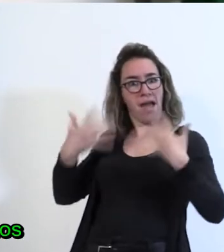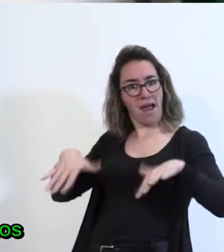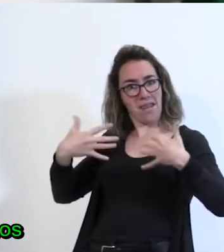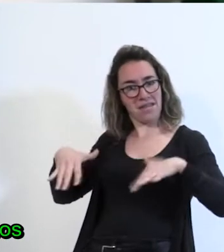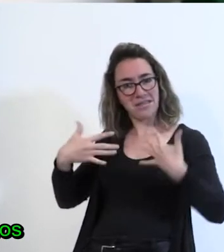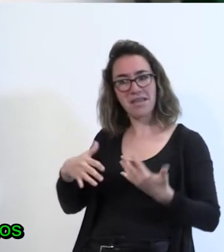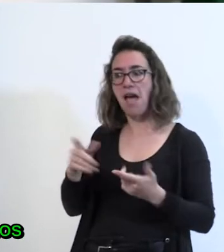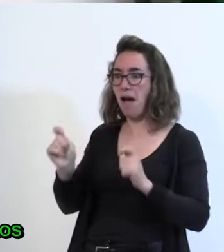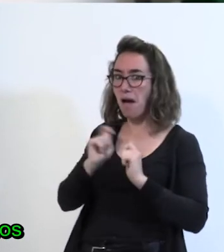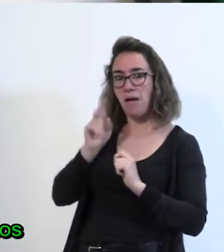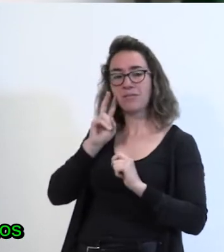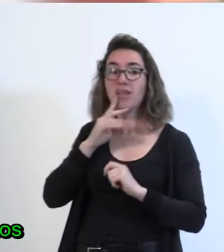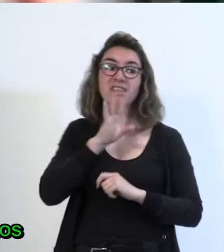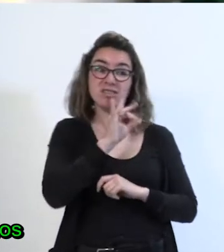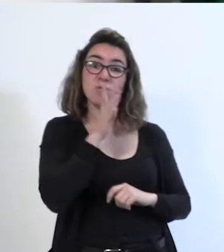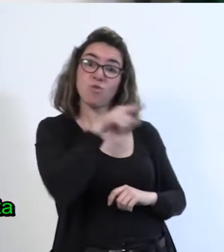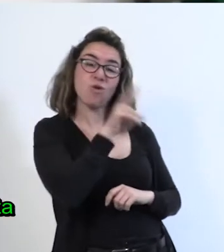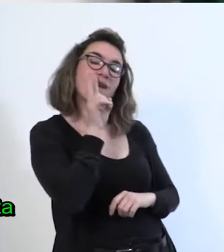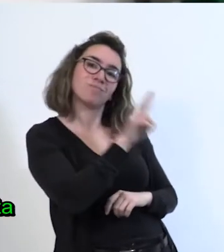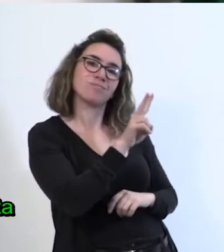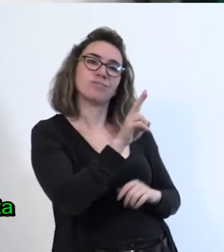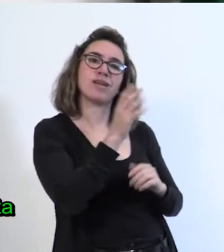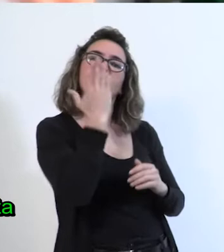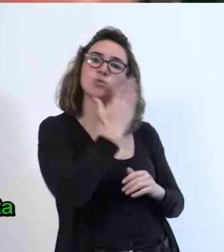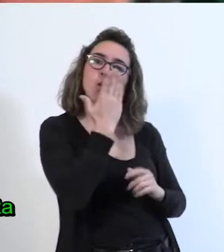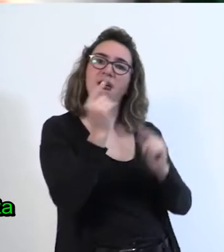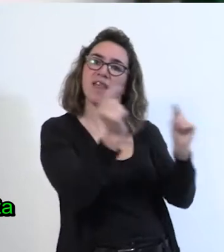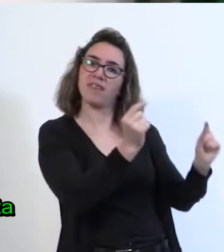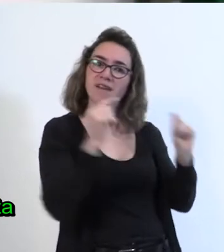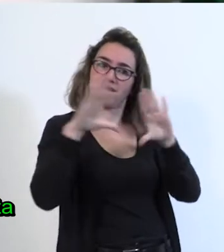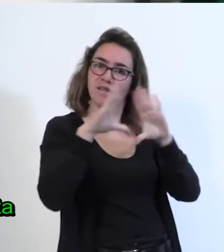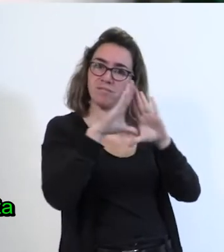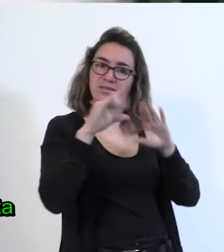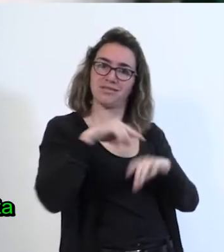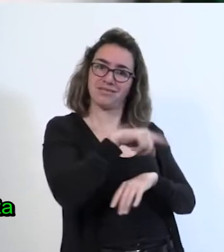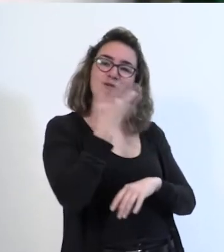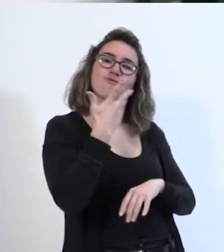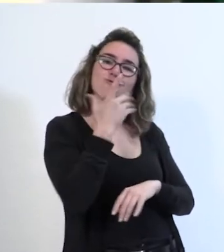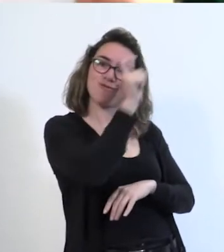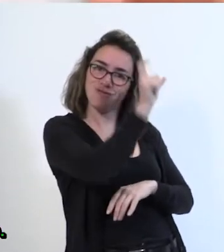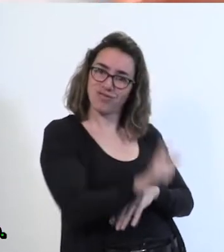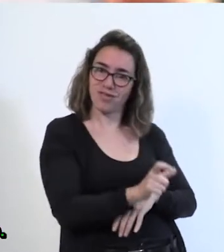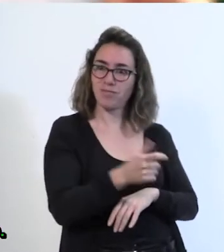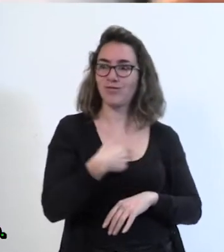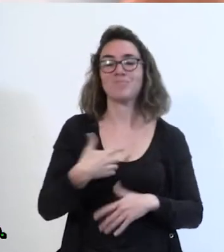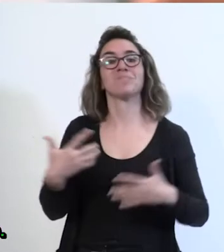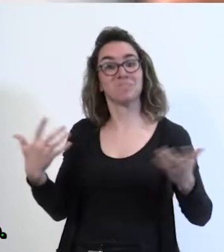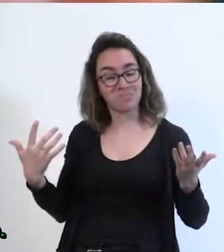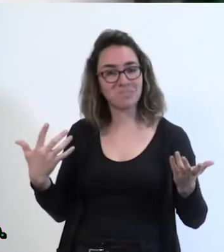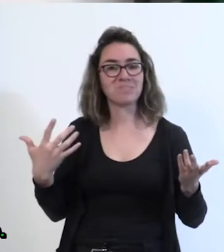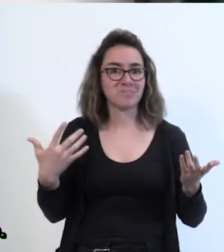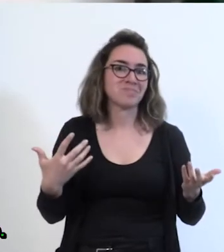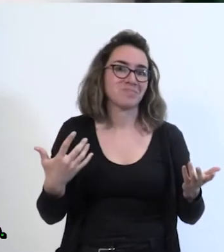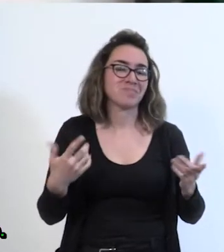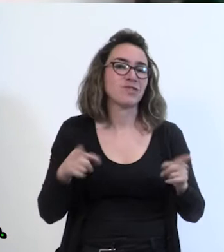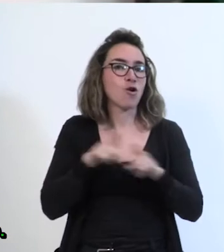Y me dijo una, si es que te conocimos en la Escuela de Debate Feminista hace varios años. Entonces,